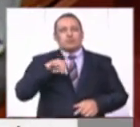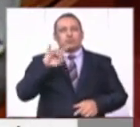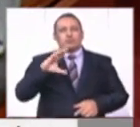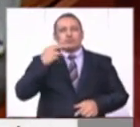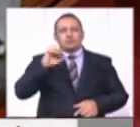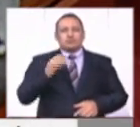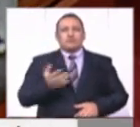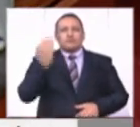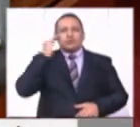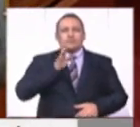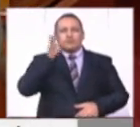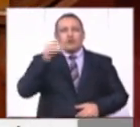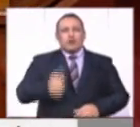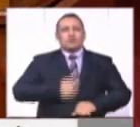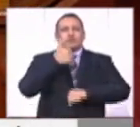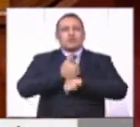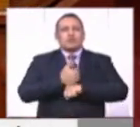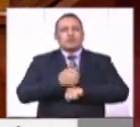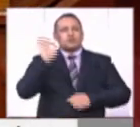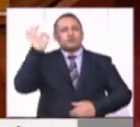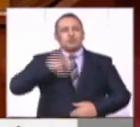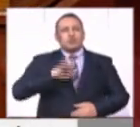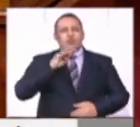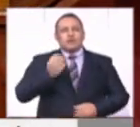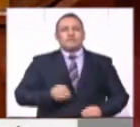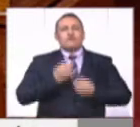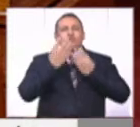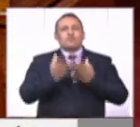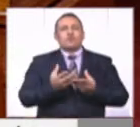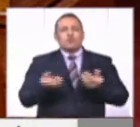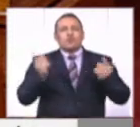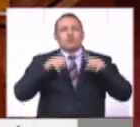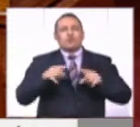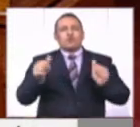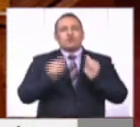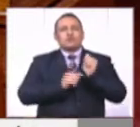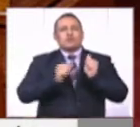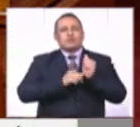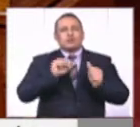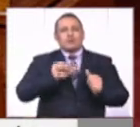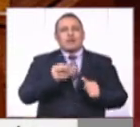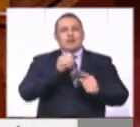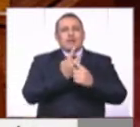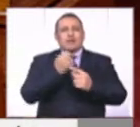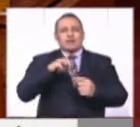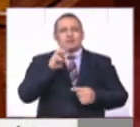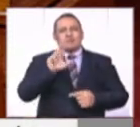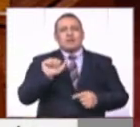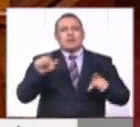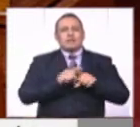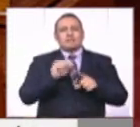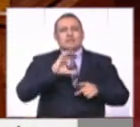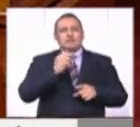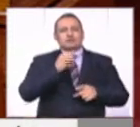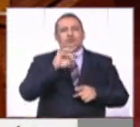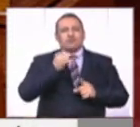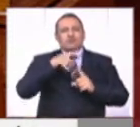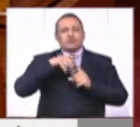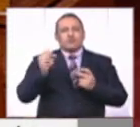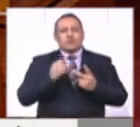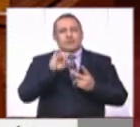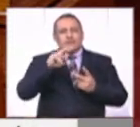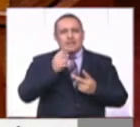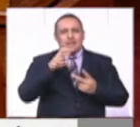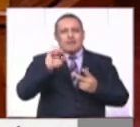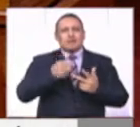estuvo como autoridad nunca se pronunció cuando los hermanos ayara de acora chucuito Juli ilave